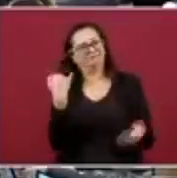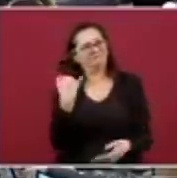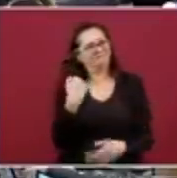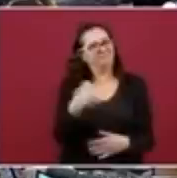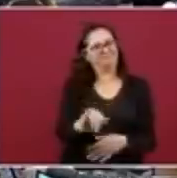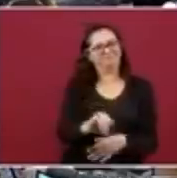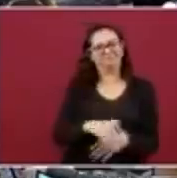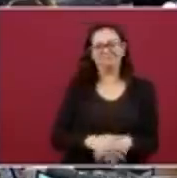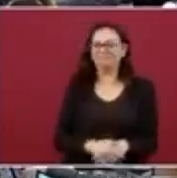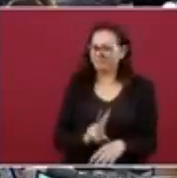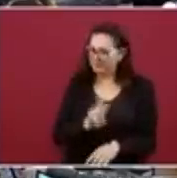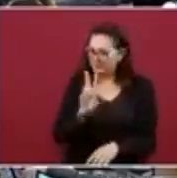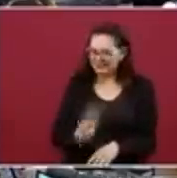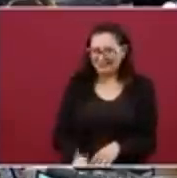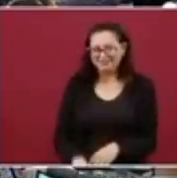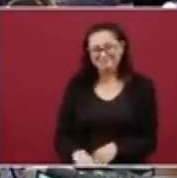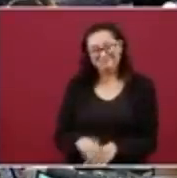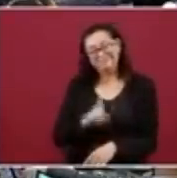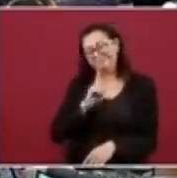¿De veras?